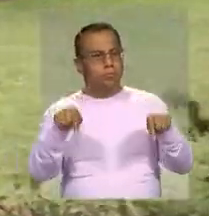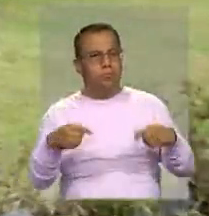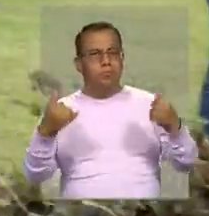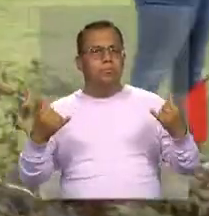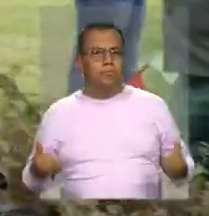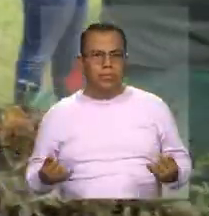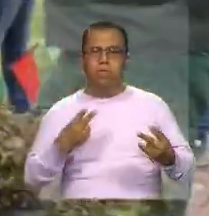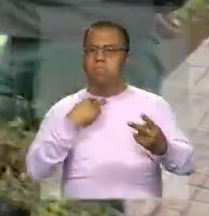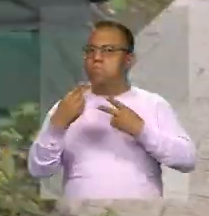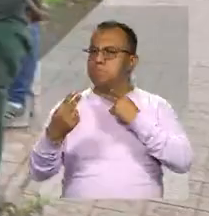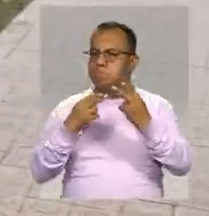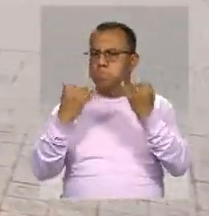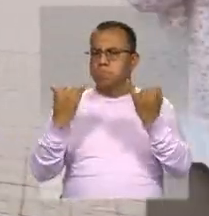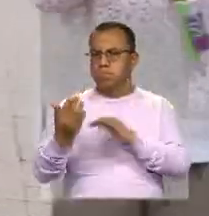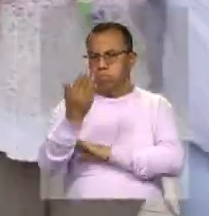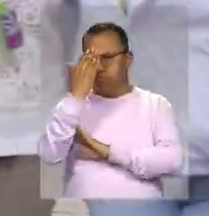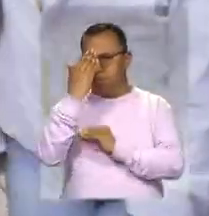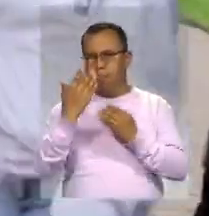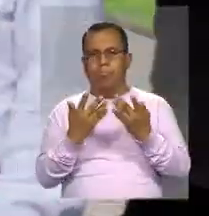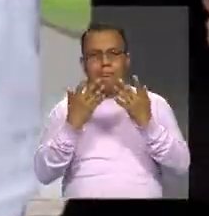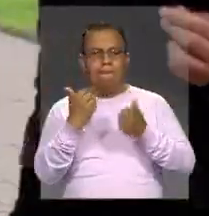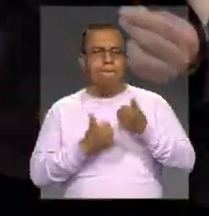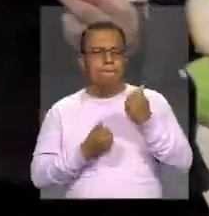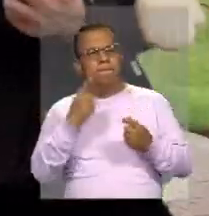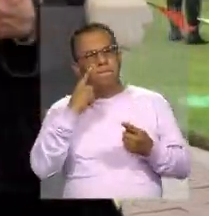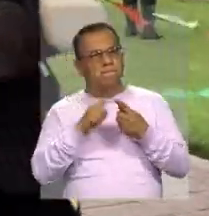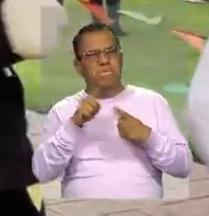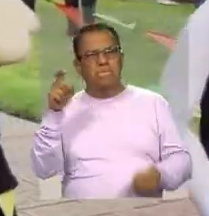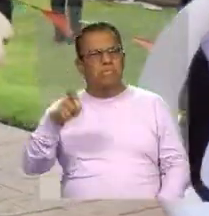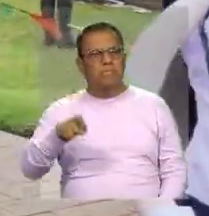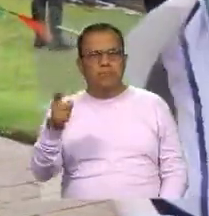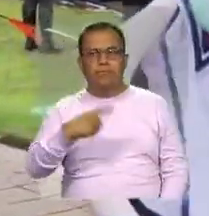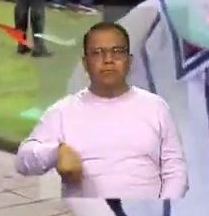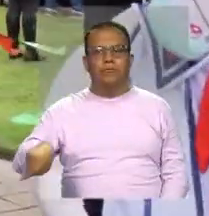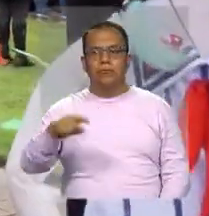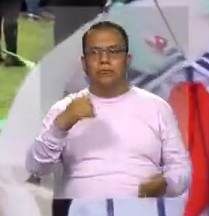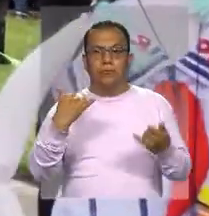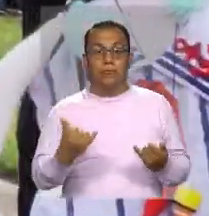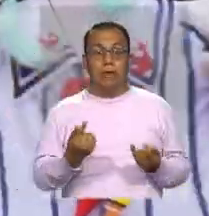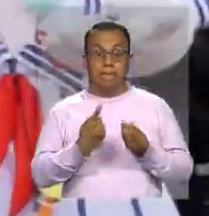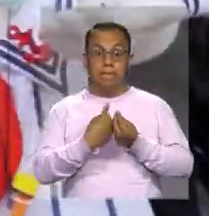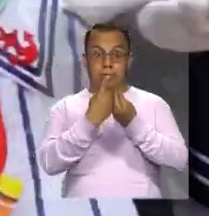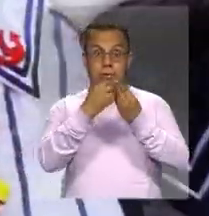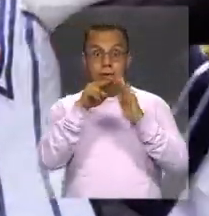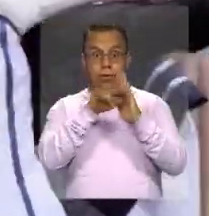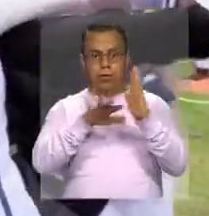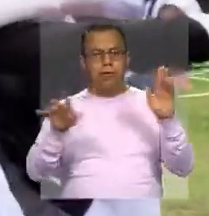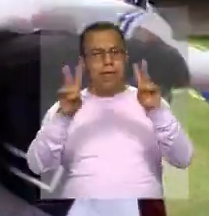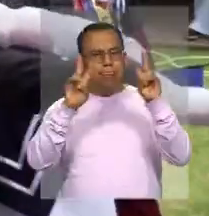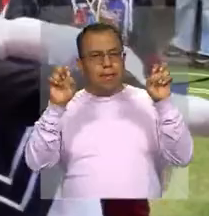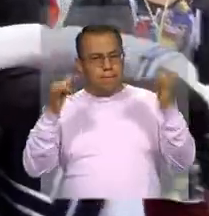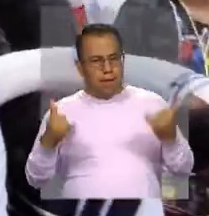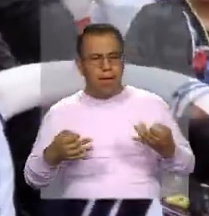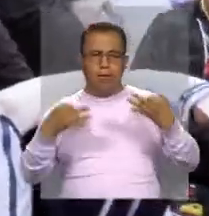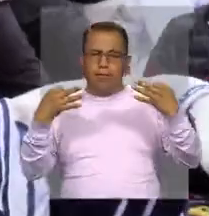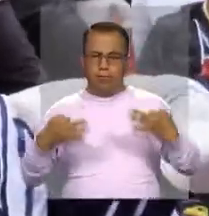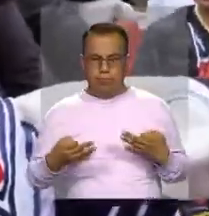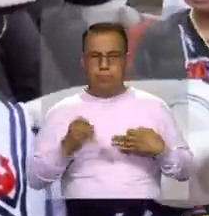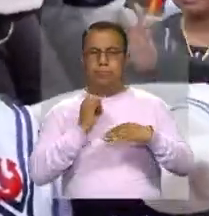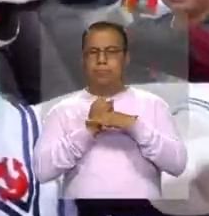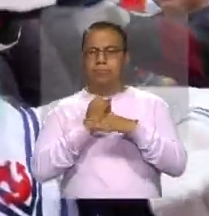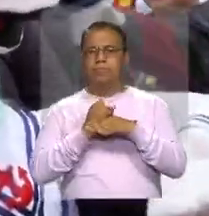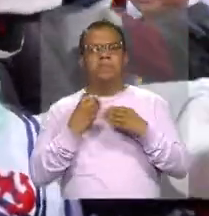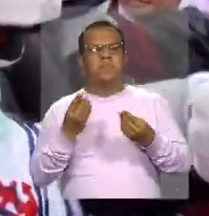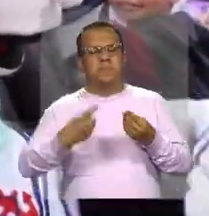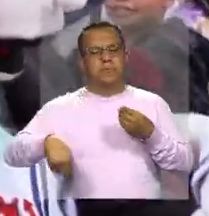oír sus voces, en saber qué es lo que quieren, en saber qué es lo que necesitan, en revisar la política pública y en hablar directamente con la institucionalidad